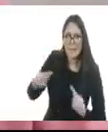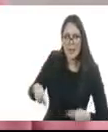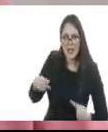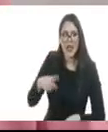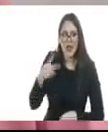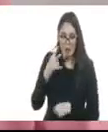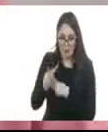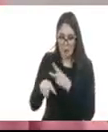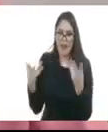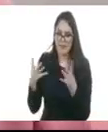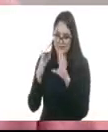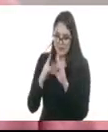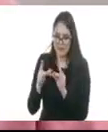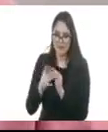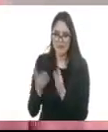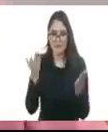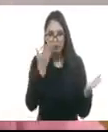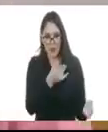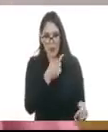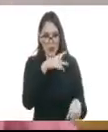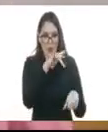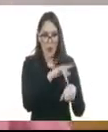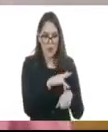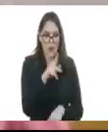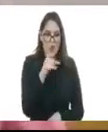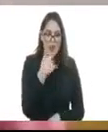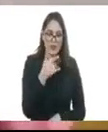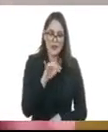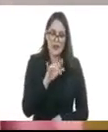periodístico. Adelante, Guillermo, por favor.